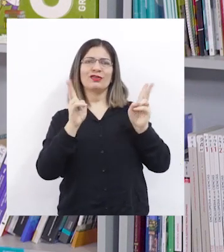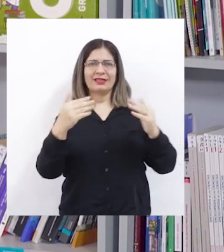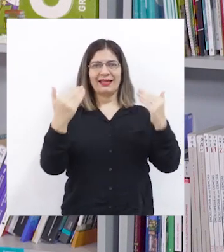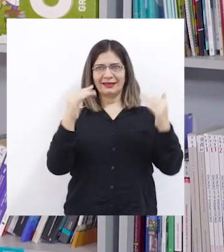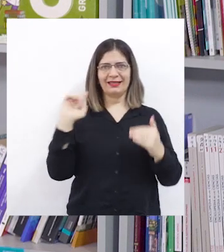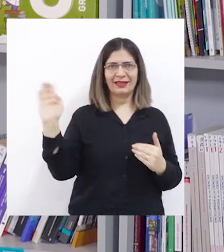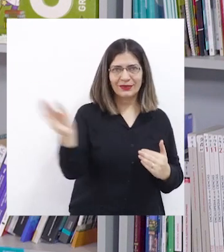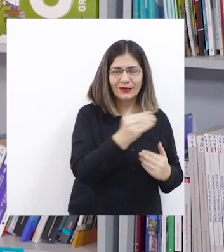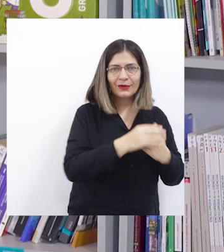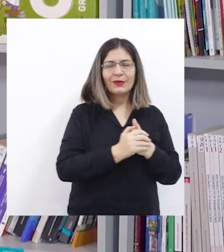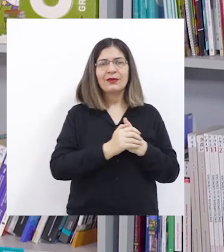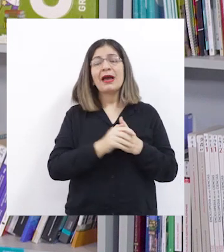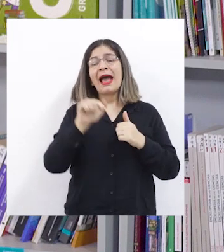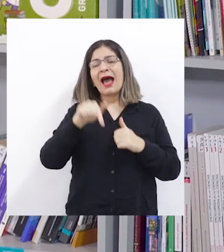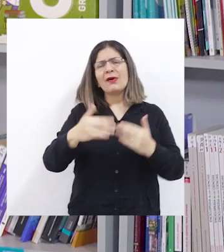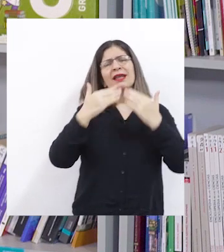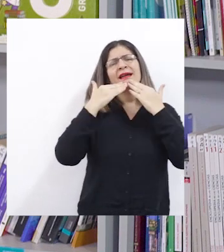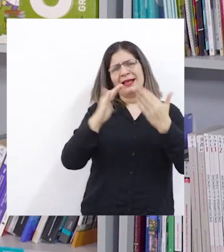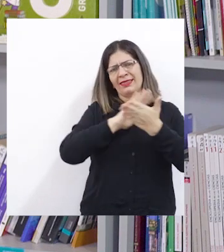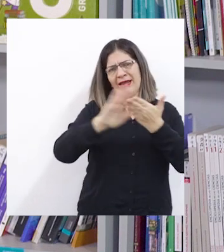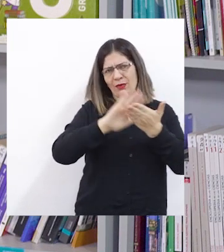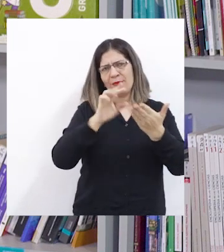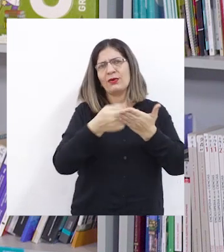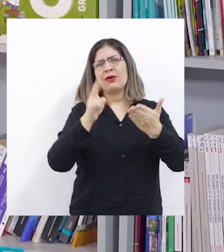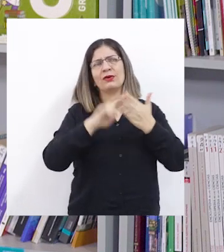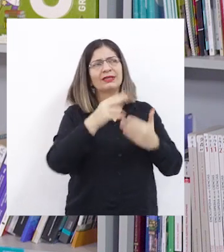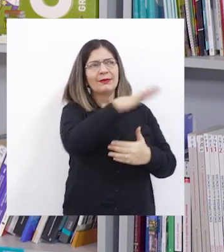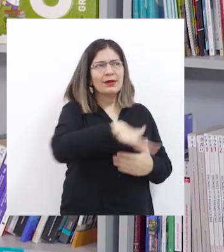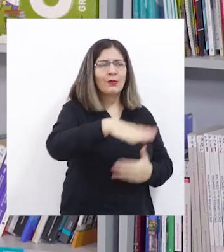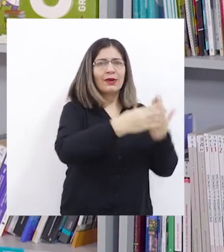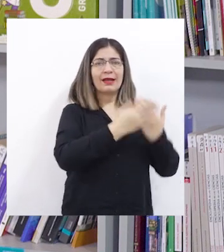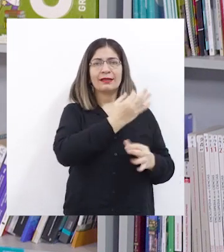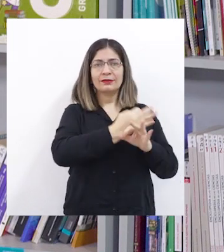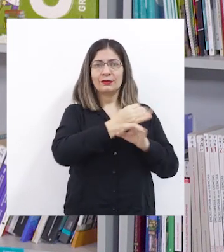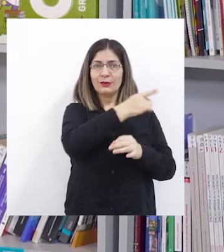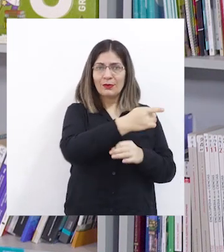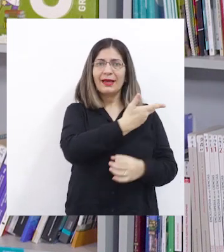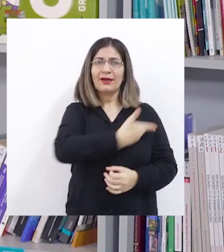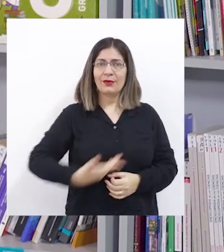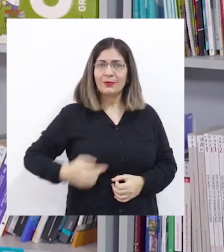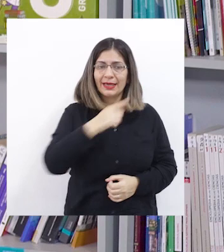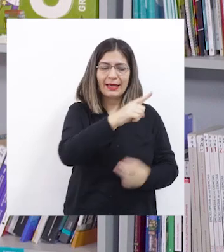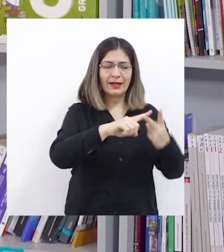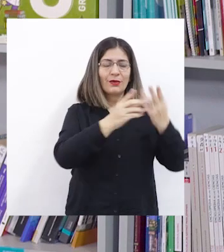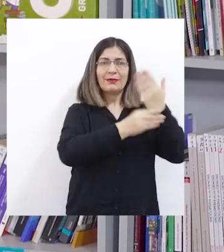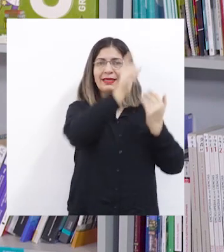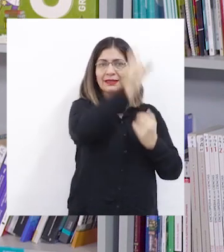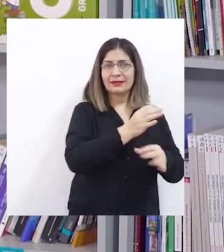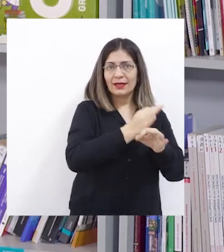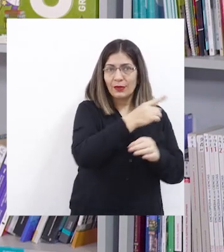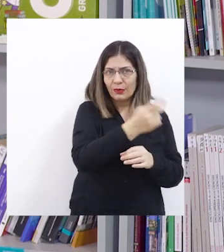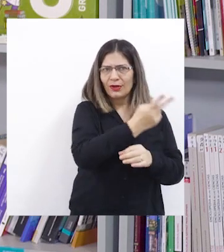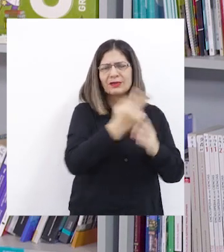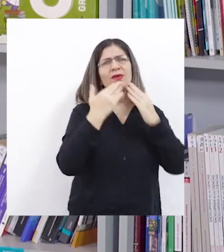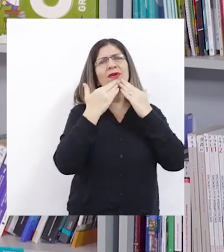la jornada, agradecer una vez más al Gobierno de la Provincia de Tucumán, al Ministerio de Educación de la Provincia de Tucumán, por permitir que